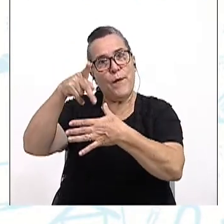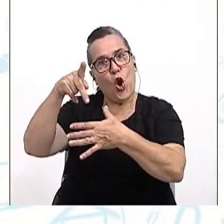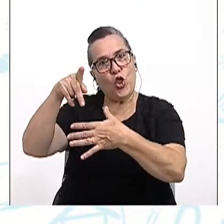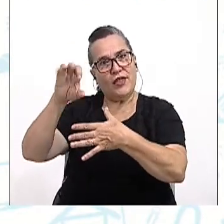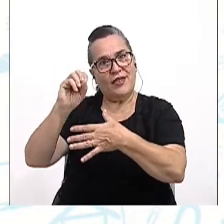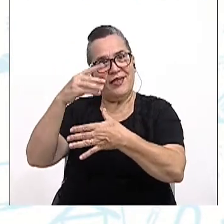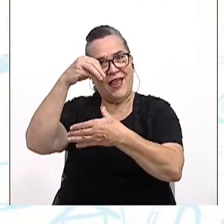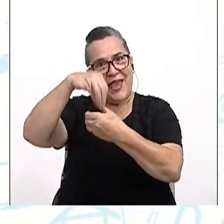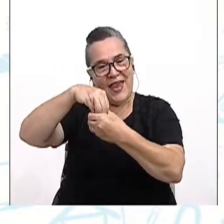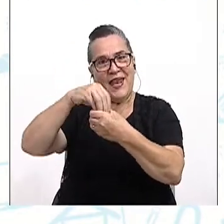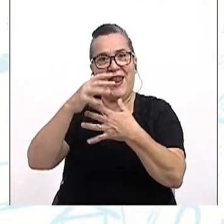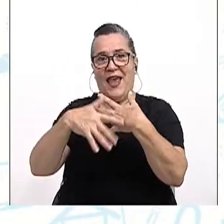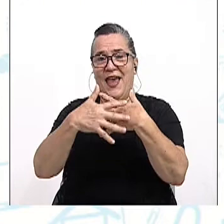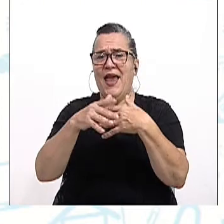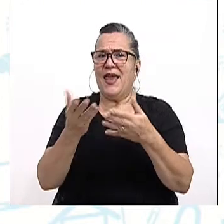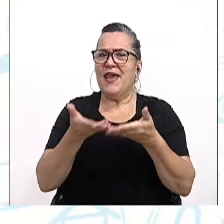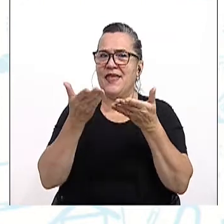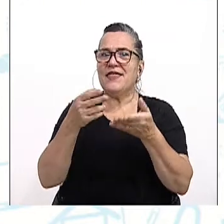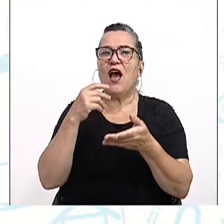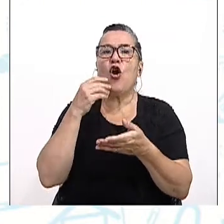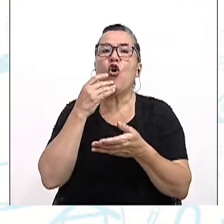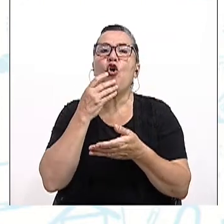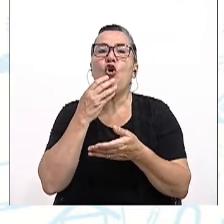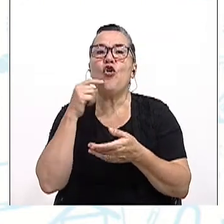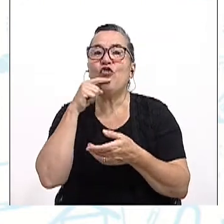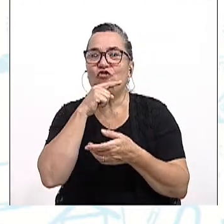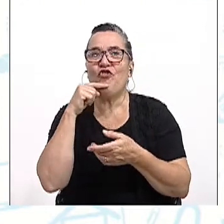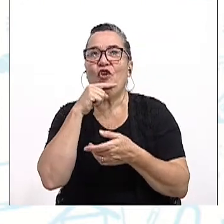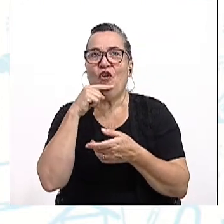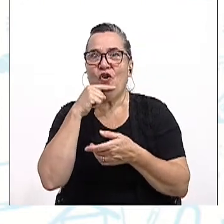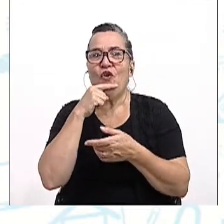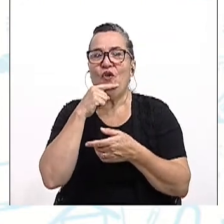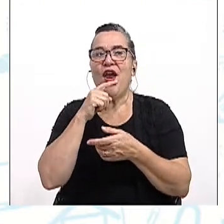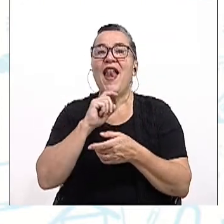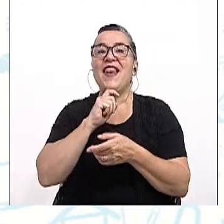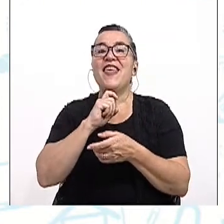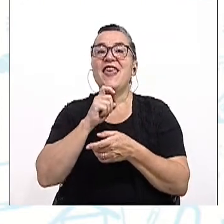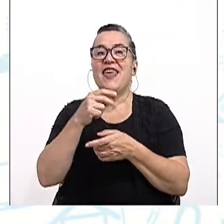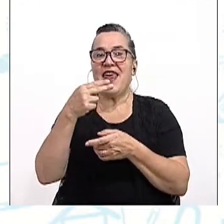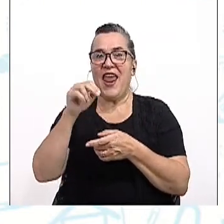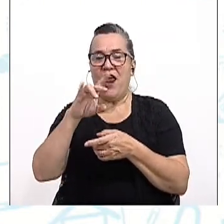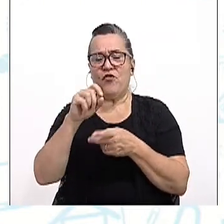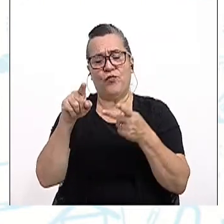Y además es el que le da el color rojo a la misma. Tenemos también